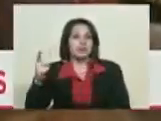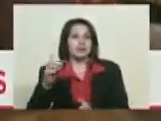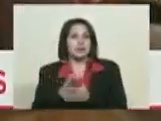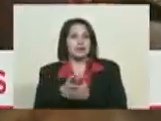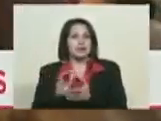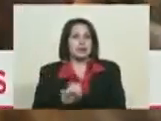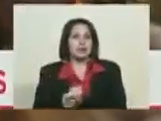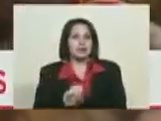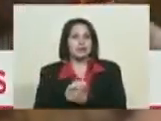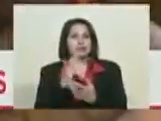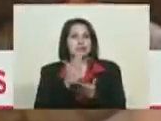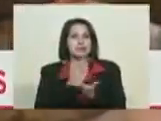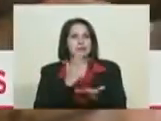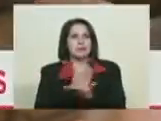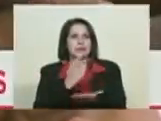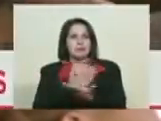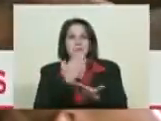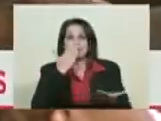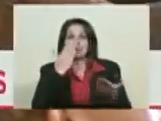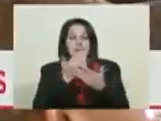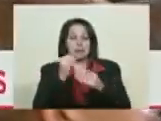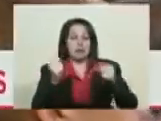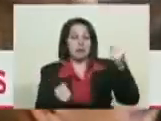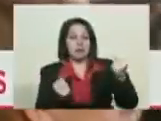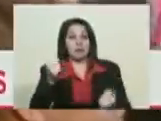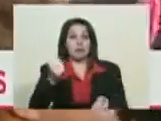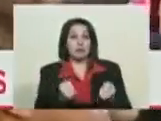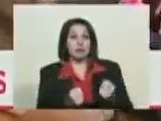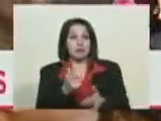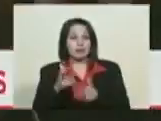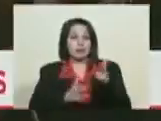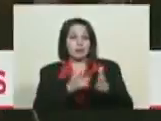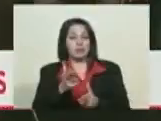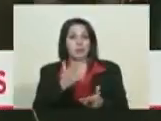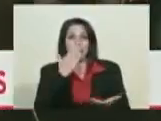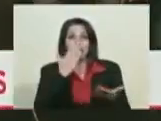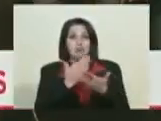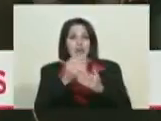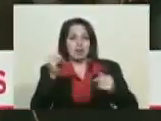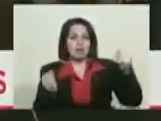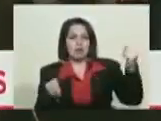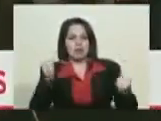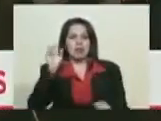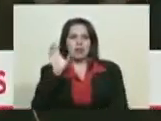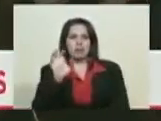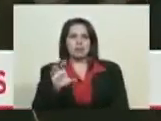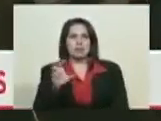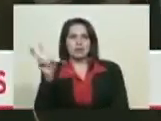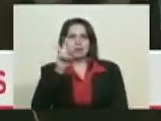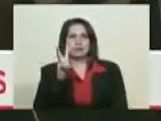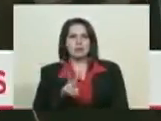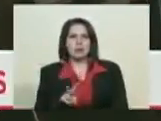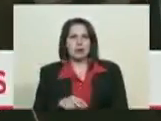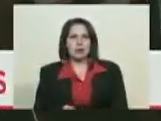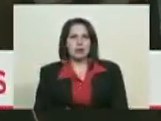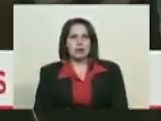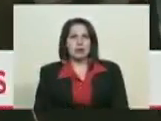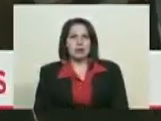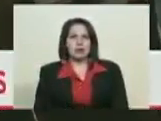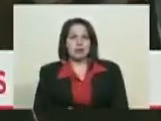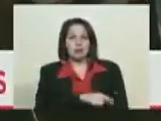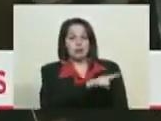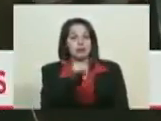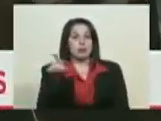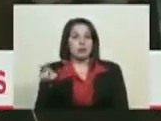compañeros mientras yo estaba al frente del volante de Metrobús. Ahora estoy al frente del volante de la patria venezolana. Por